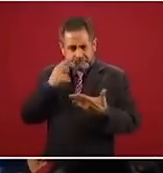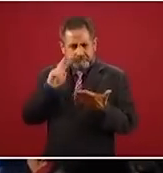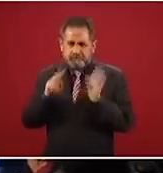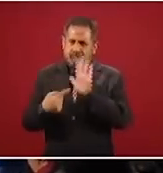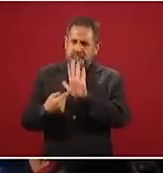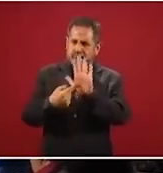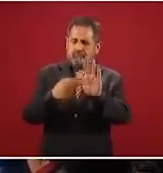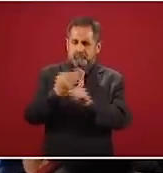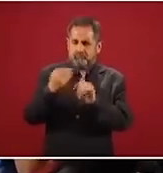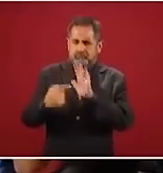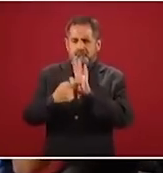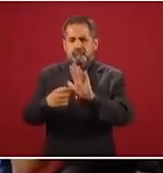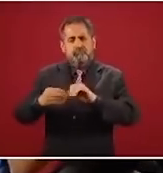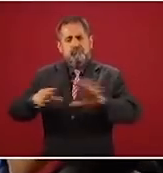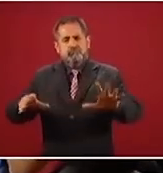y la ponemos aquí.